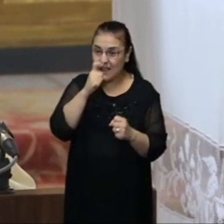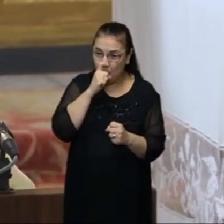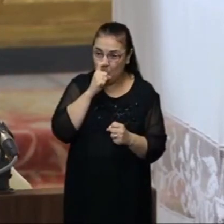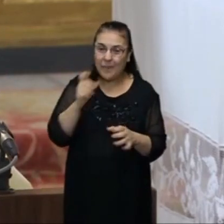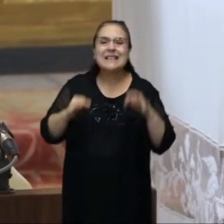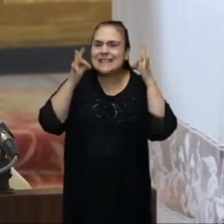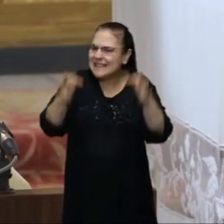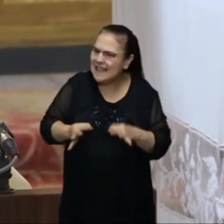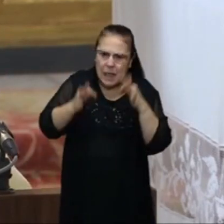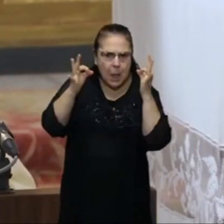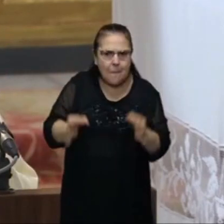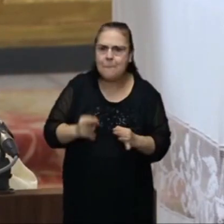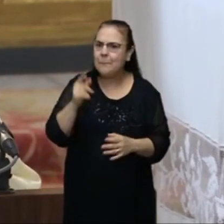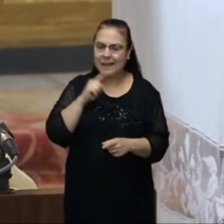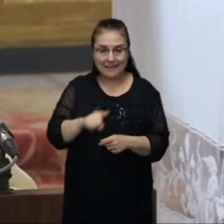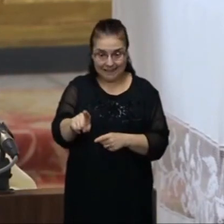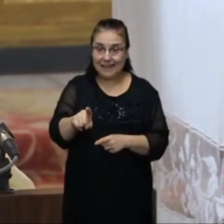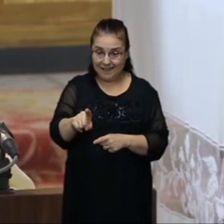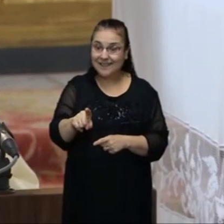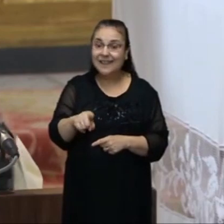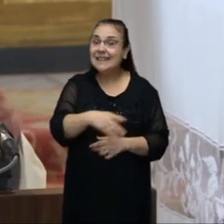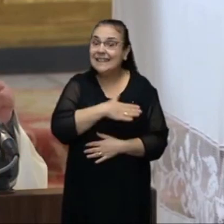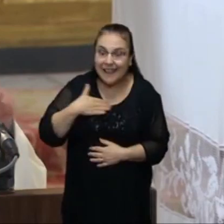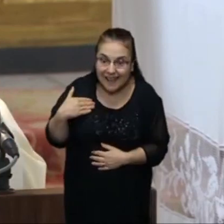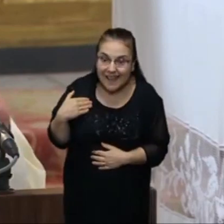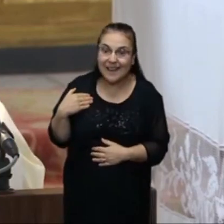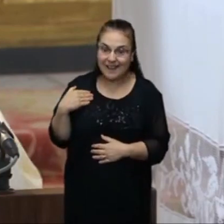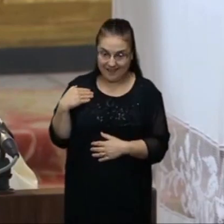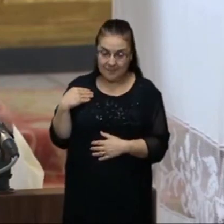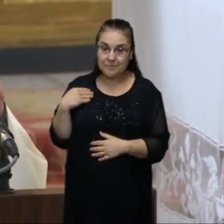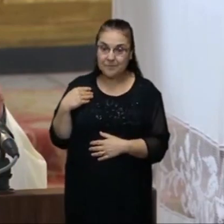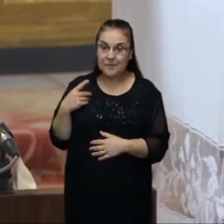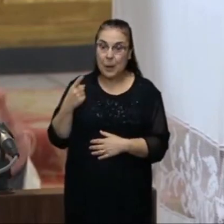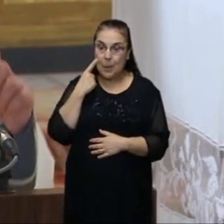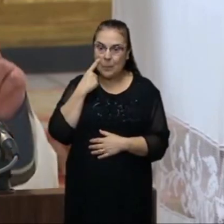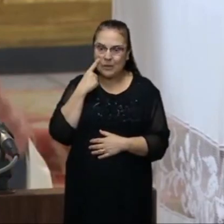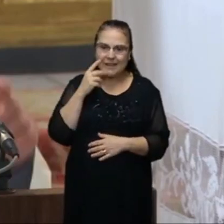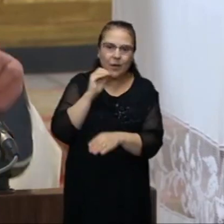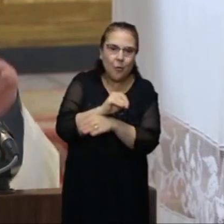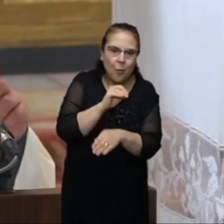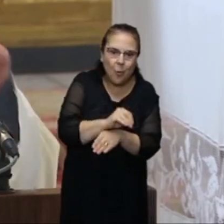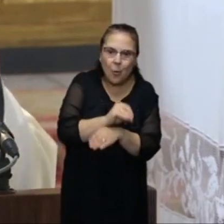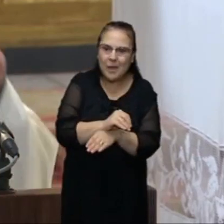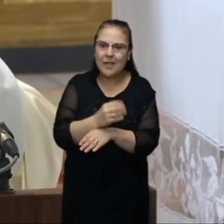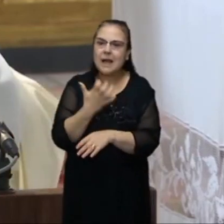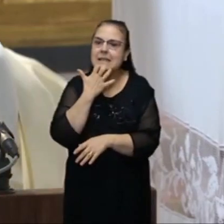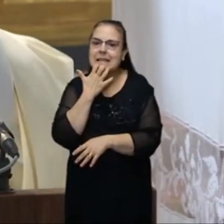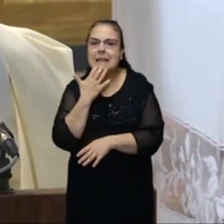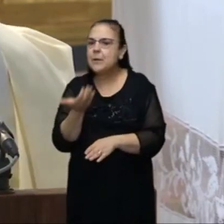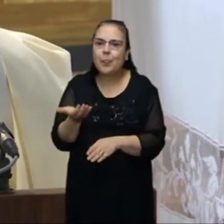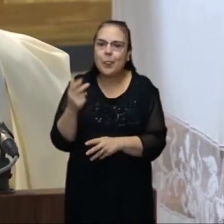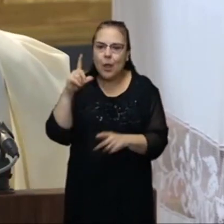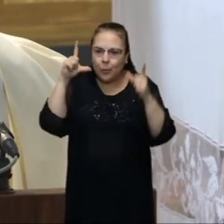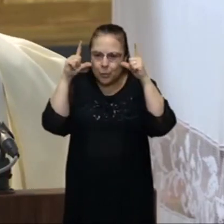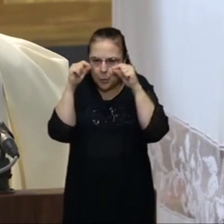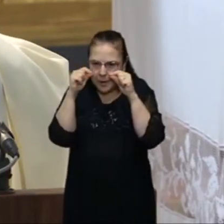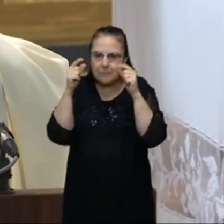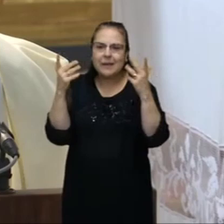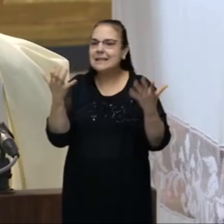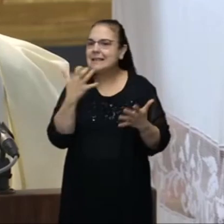acuerda en todo momento de ti. Te quiere en todo momento. Oye, vela siempre por ti, cuida de ti cuando duermes. Está siempre